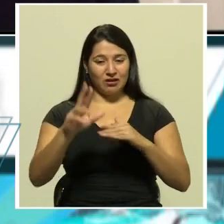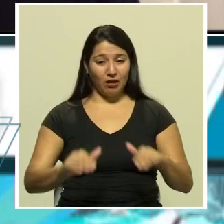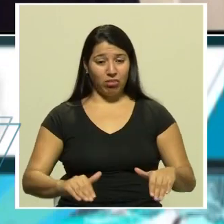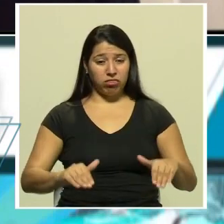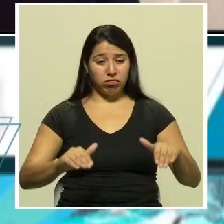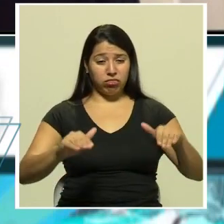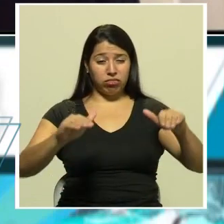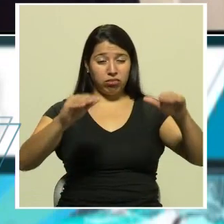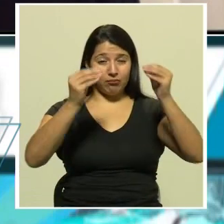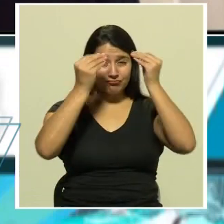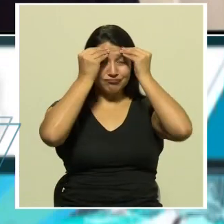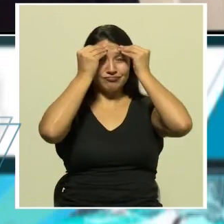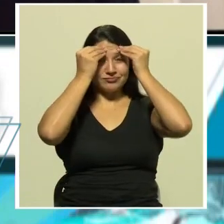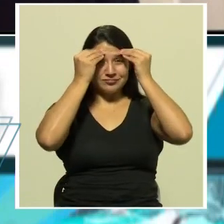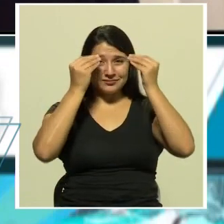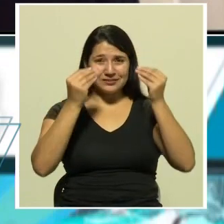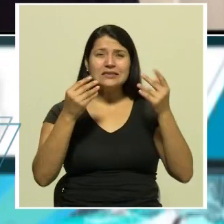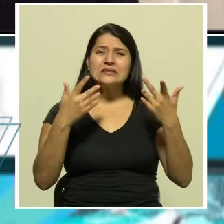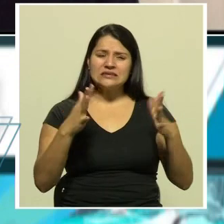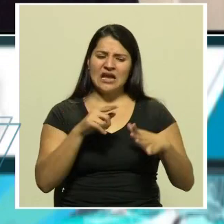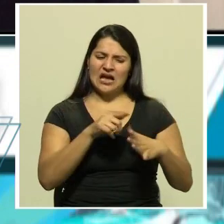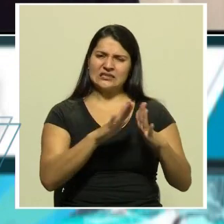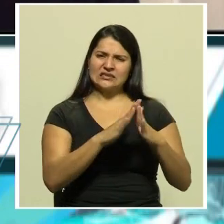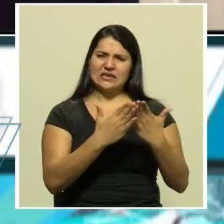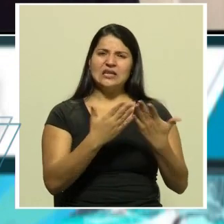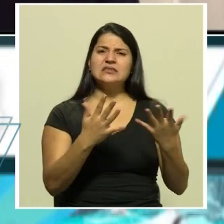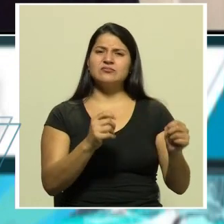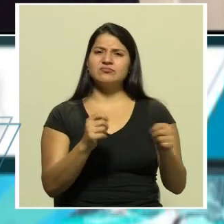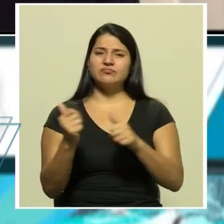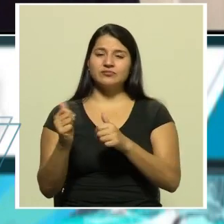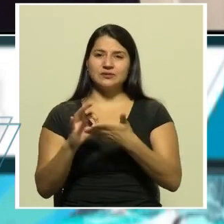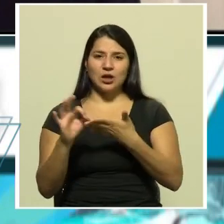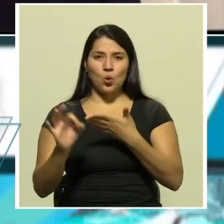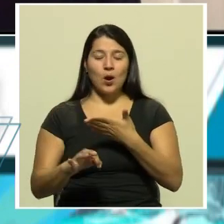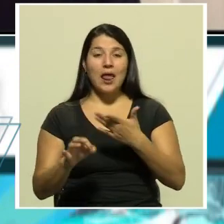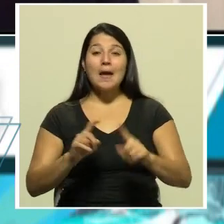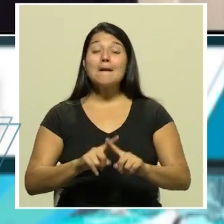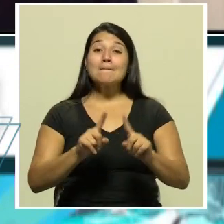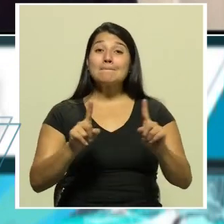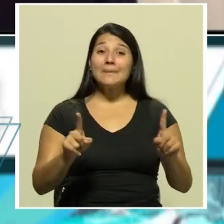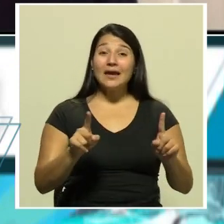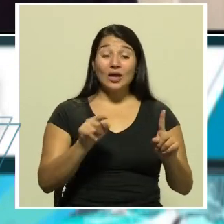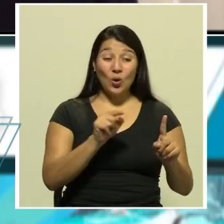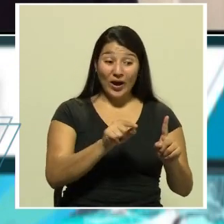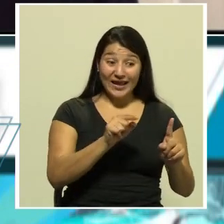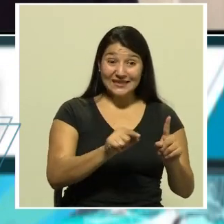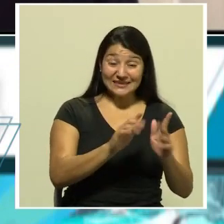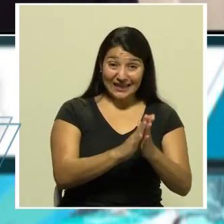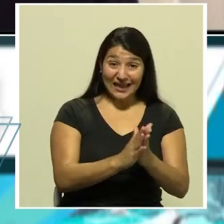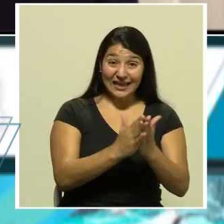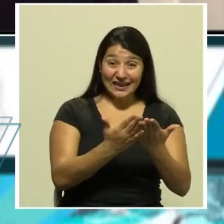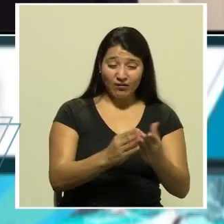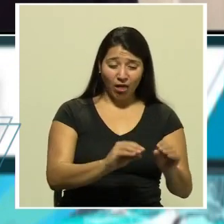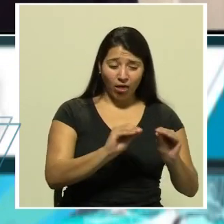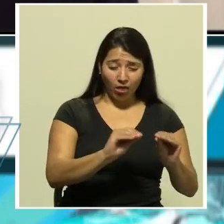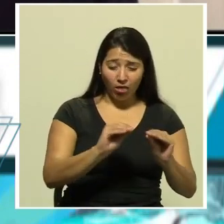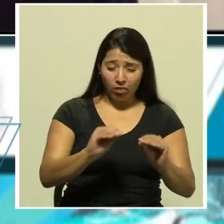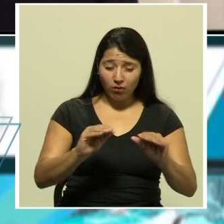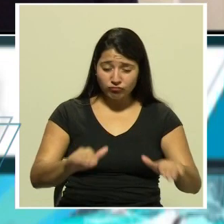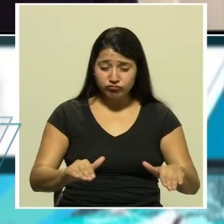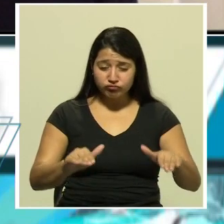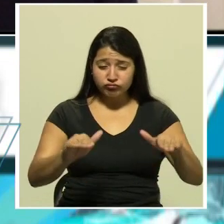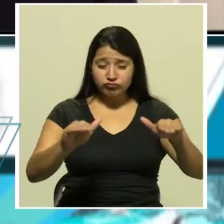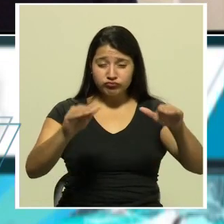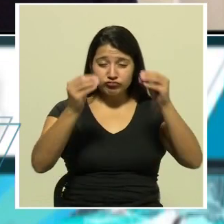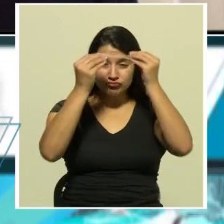que Paco y Lola no está en las escuelas, sin embargo, el manual de Paco y Lola está mucho más